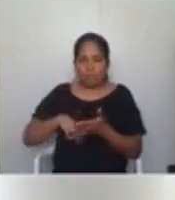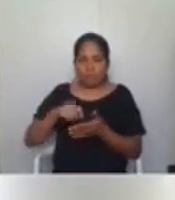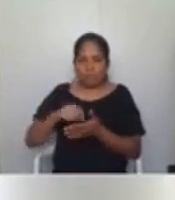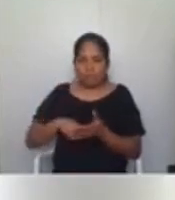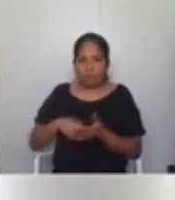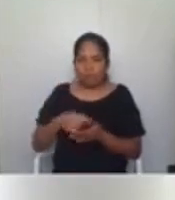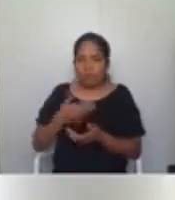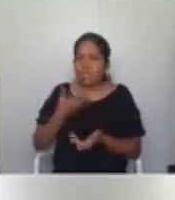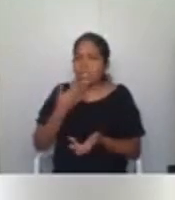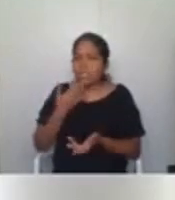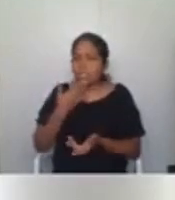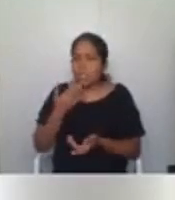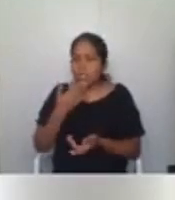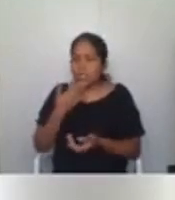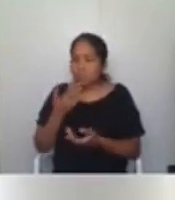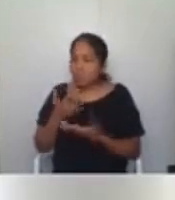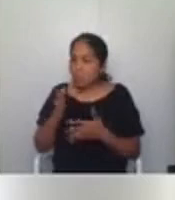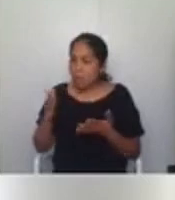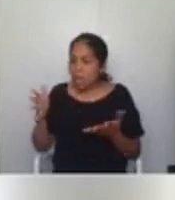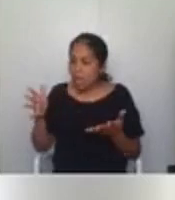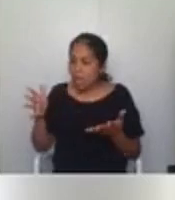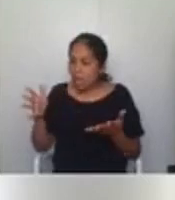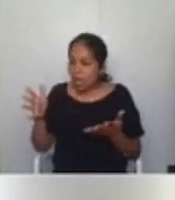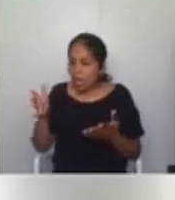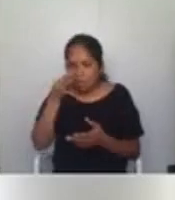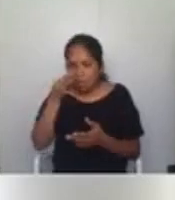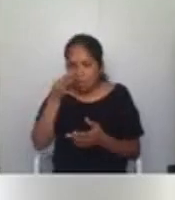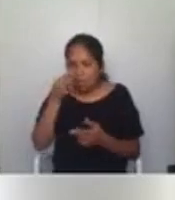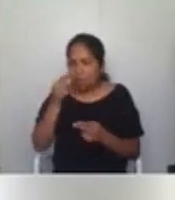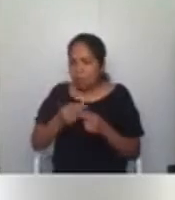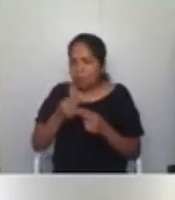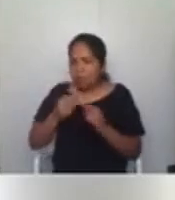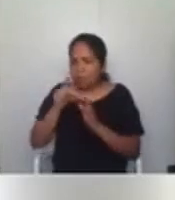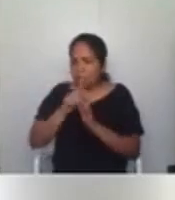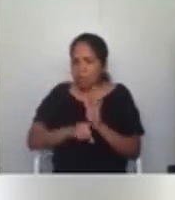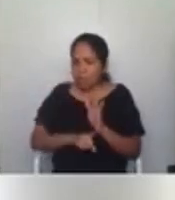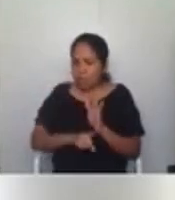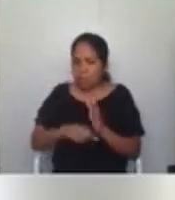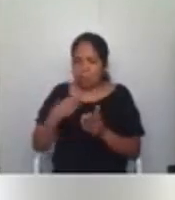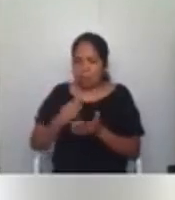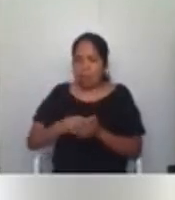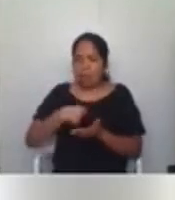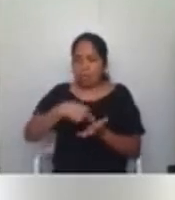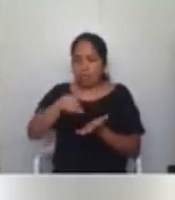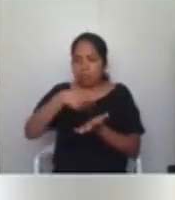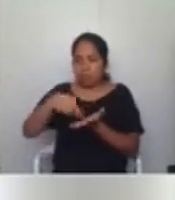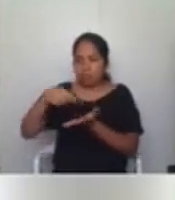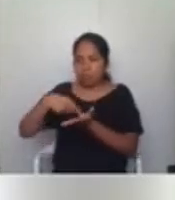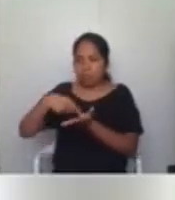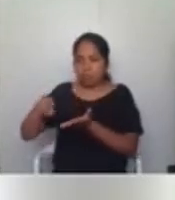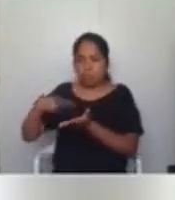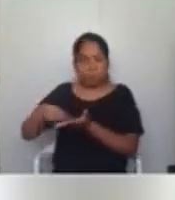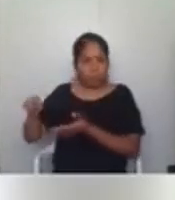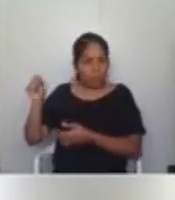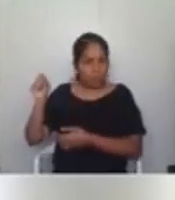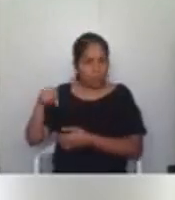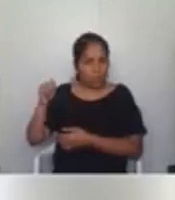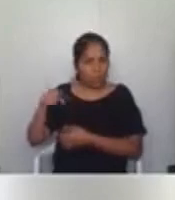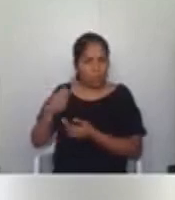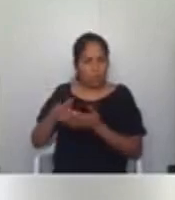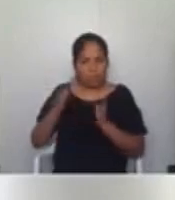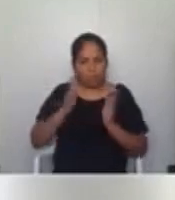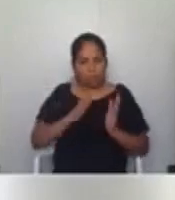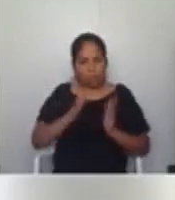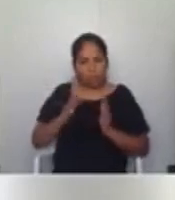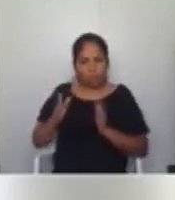acá? No aparecían. ¿Tomamos listo? No existe. Pero ha cobrado. Entonces, venimos a poner orden,